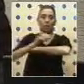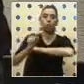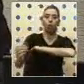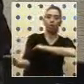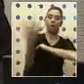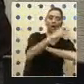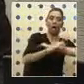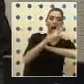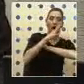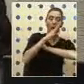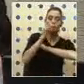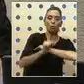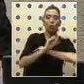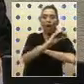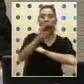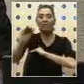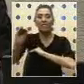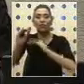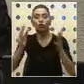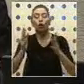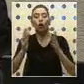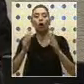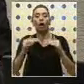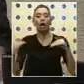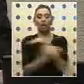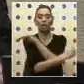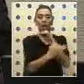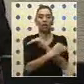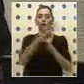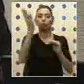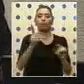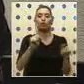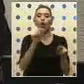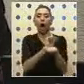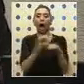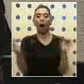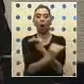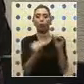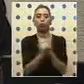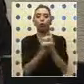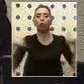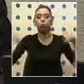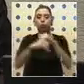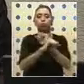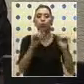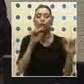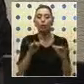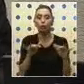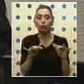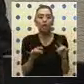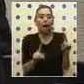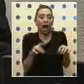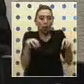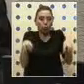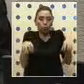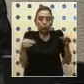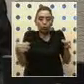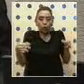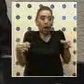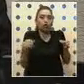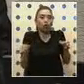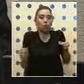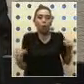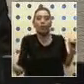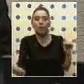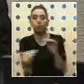esta advertencia, las vías fueron suspendidas de su uso, por lo tanto fue imposible en algunos sectores comunicar por la ruta